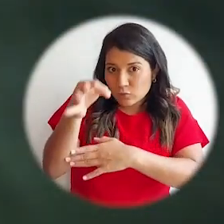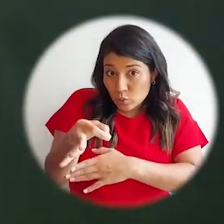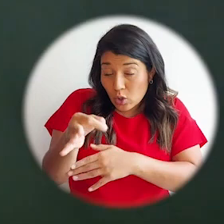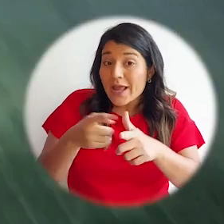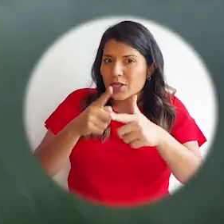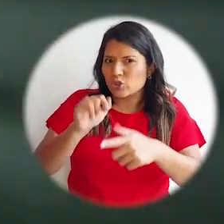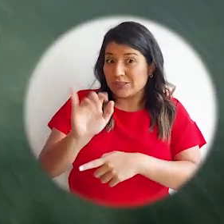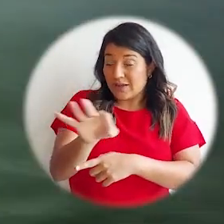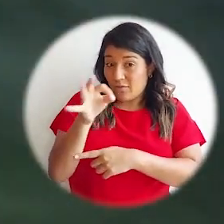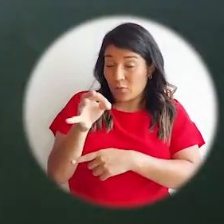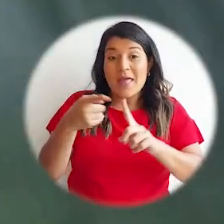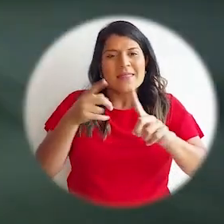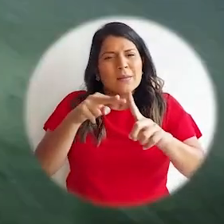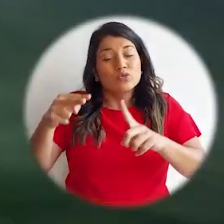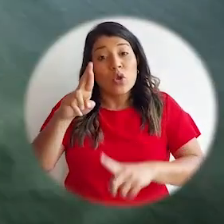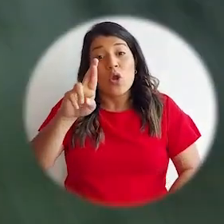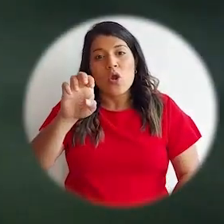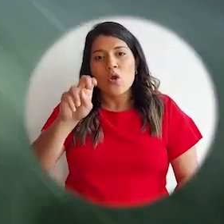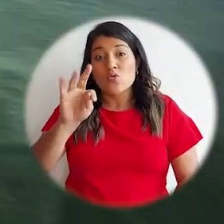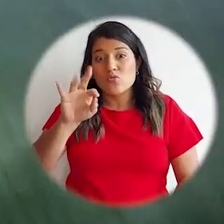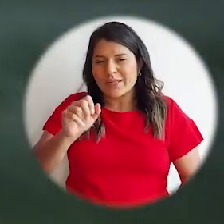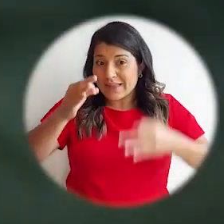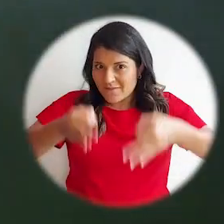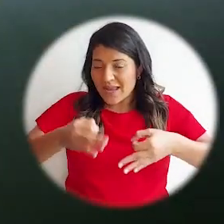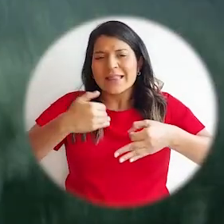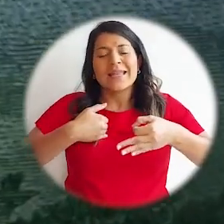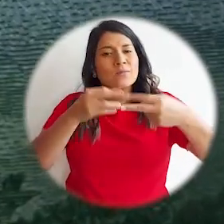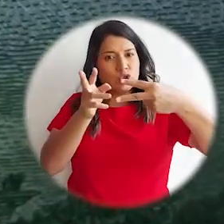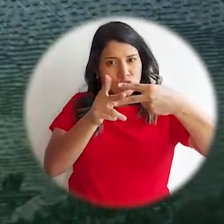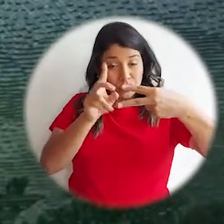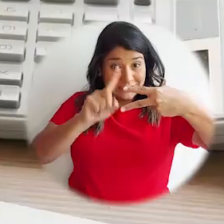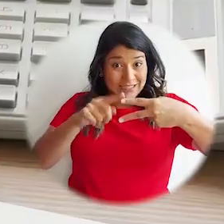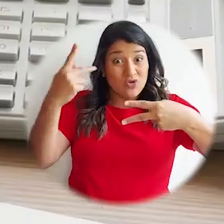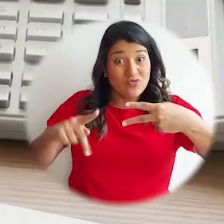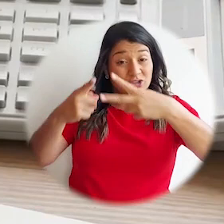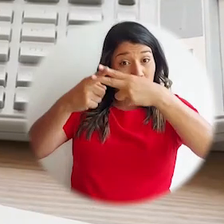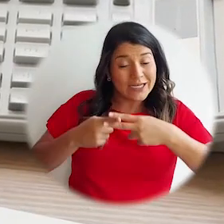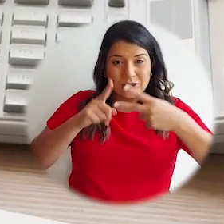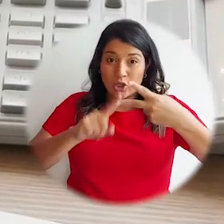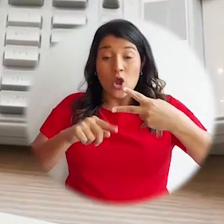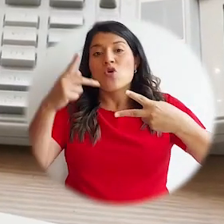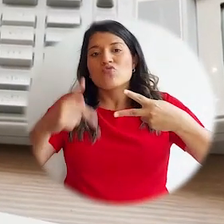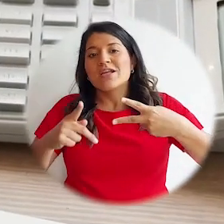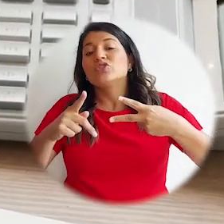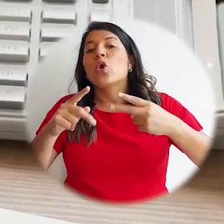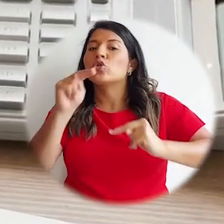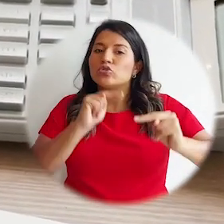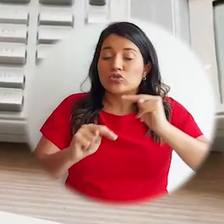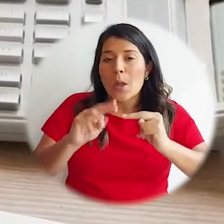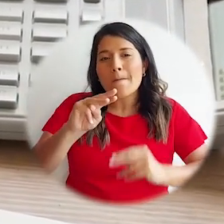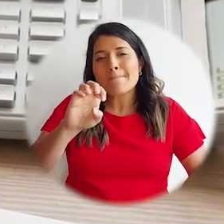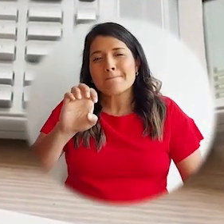forma, en la parte de renta fija, estamos enfocándonos en la distribución de dos componentes, riesgo de crédito y riesgo de mercado, o lo que se conoce